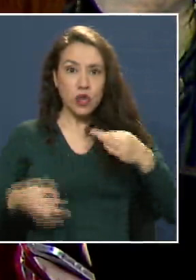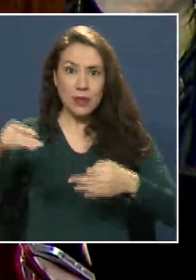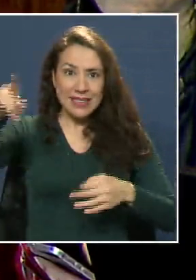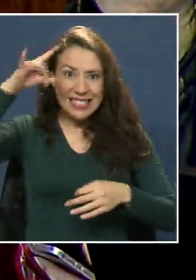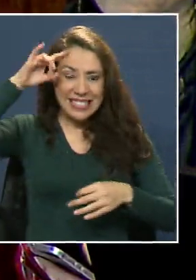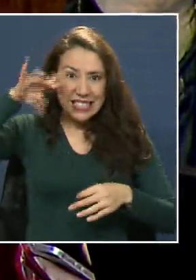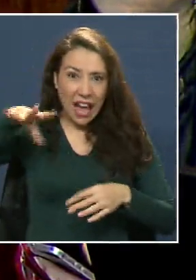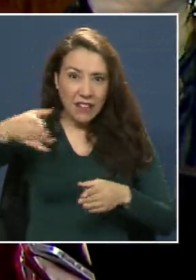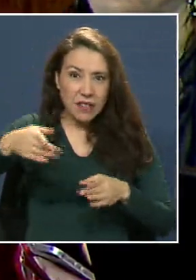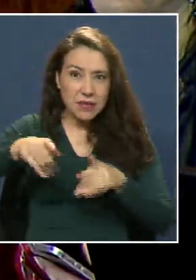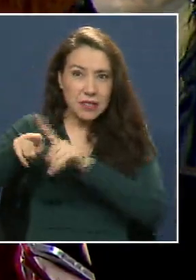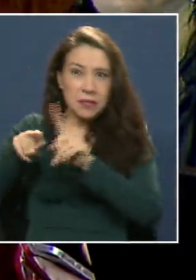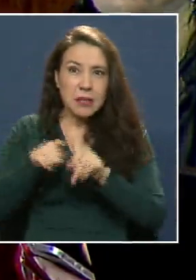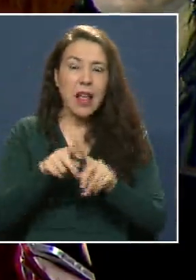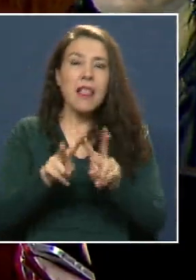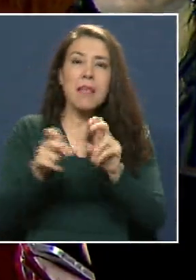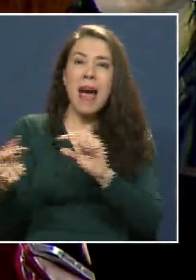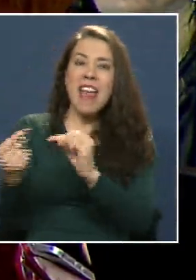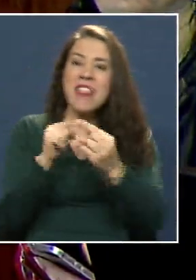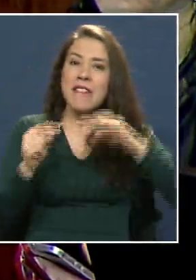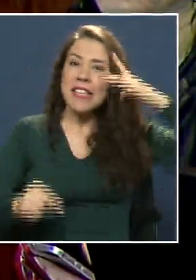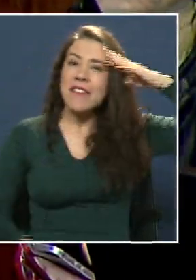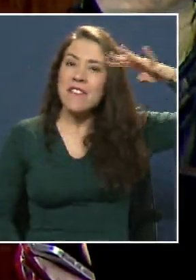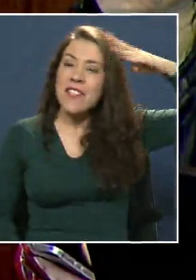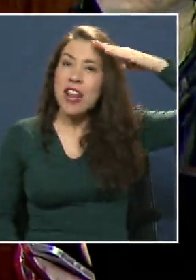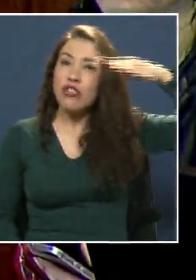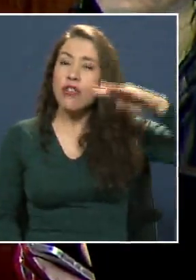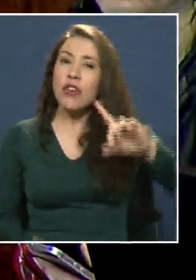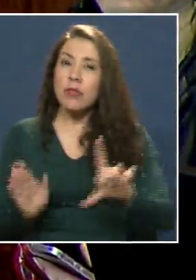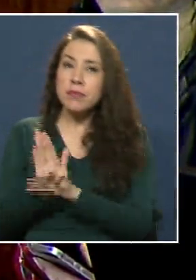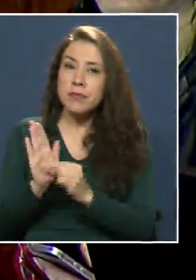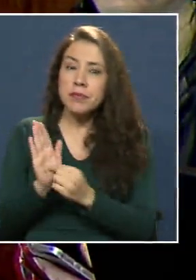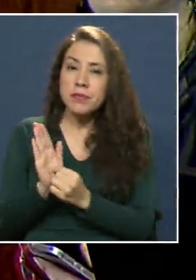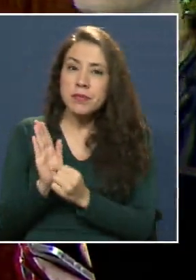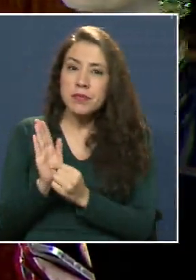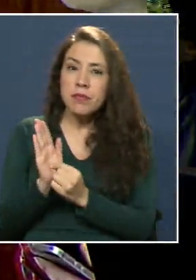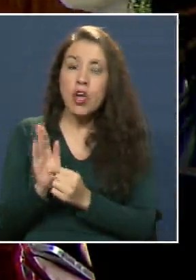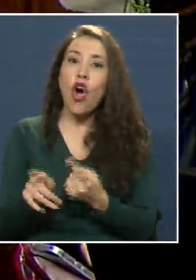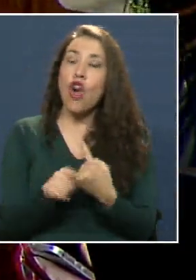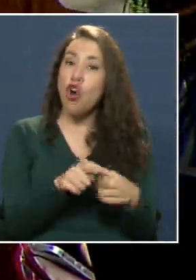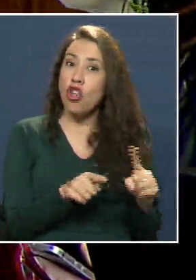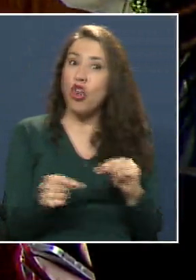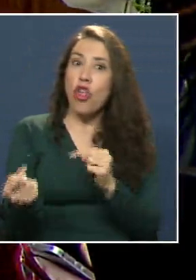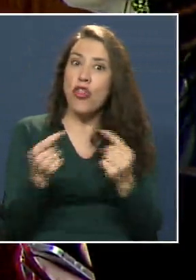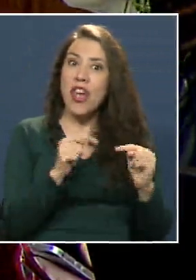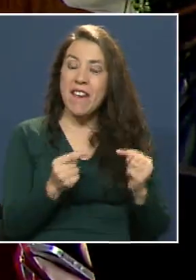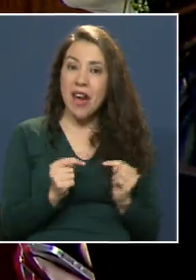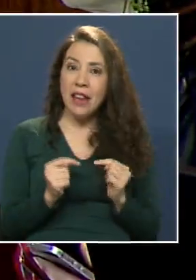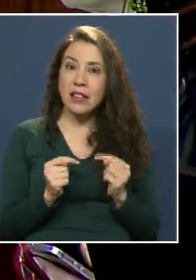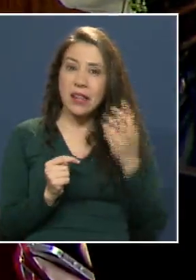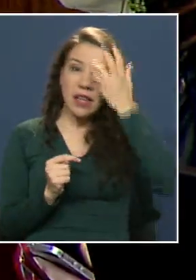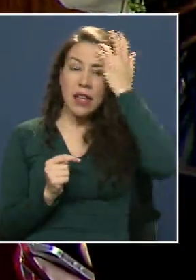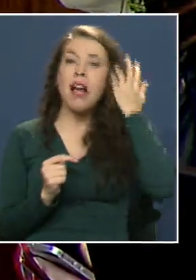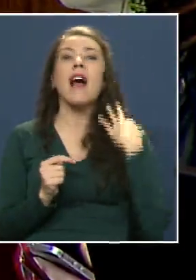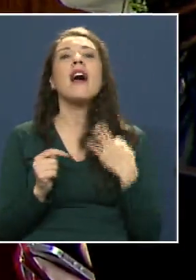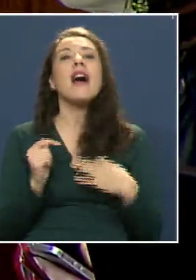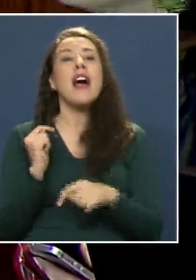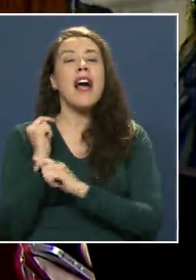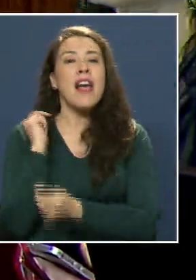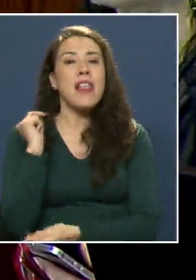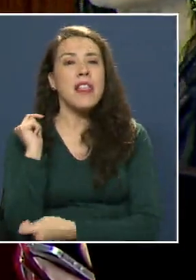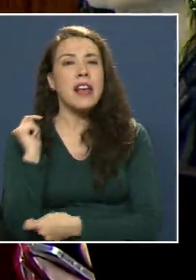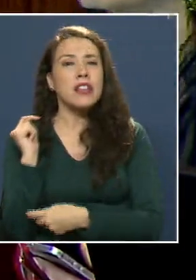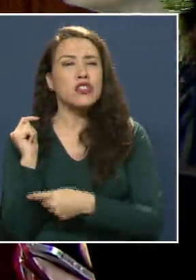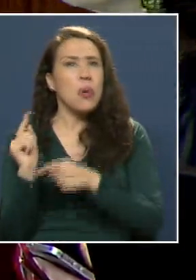sabe distinguir entre un debate filosófico, jurídico, con un debate de derecho positivo, eso ya no